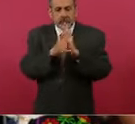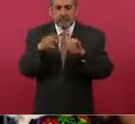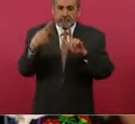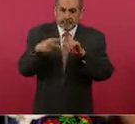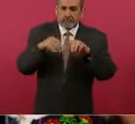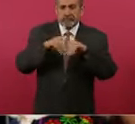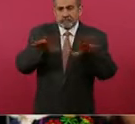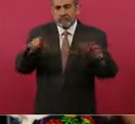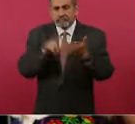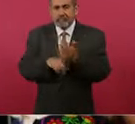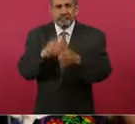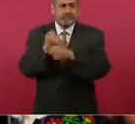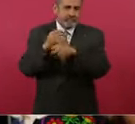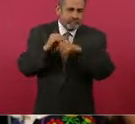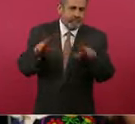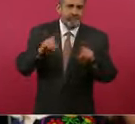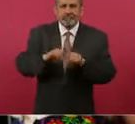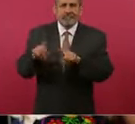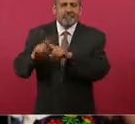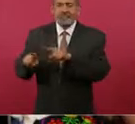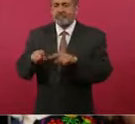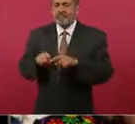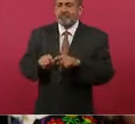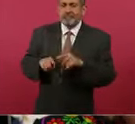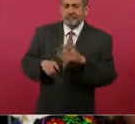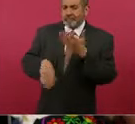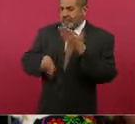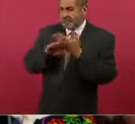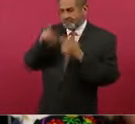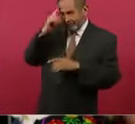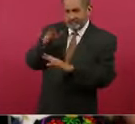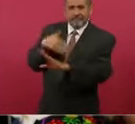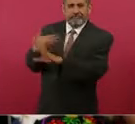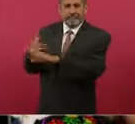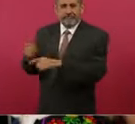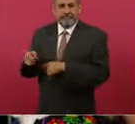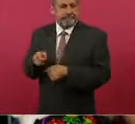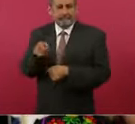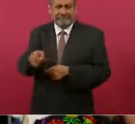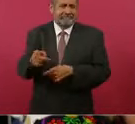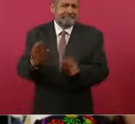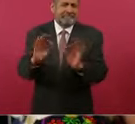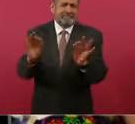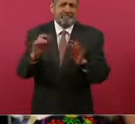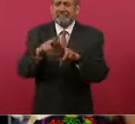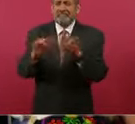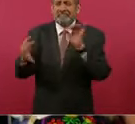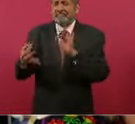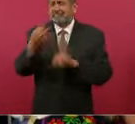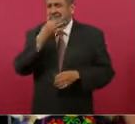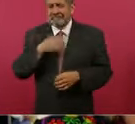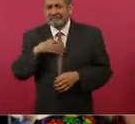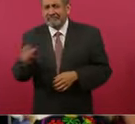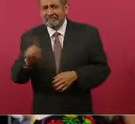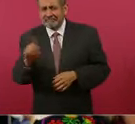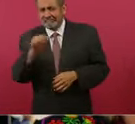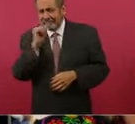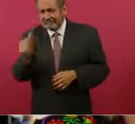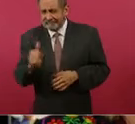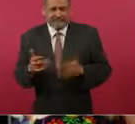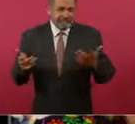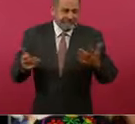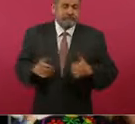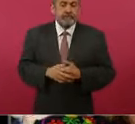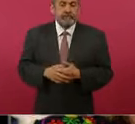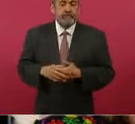publicando información en distintos medios para atacar a esa persona, cuando esa persona ni tan siquiera es mi fuente. Pero bueno, también le pregunto, ¿qué